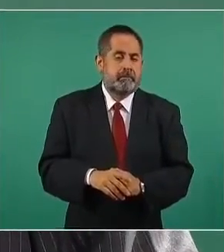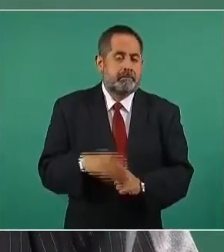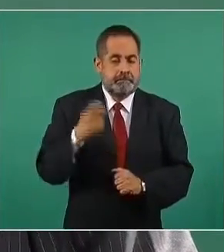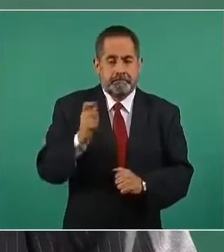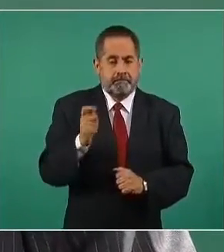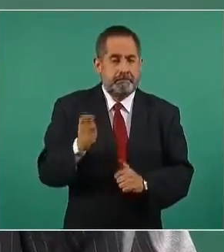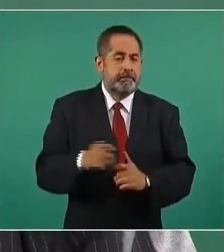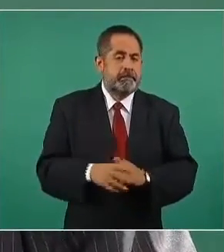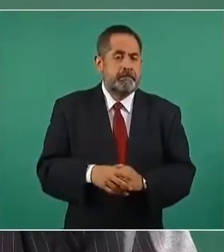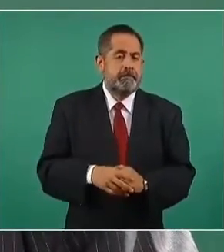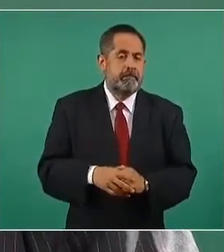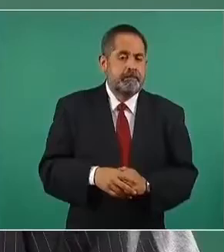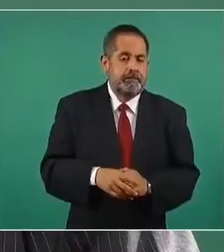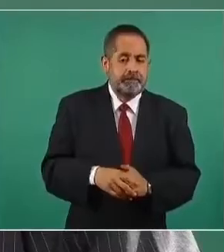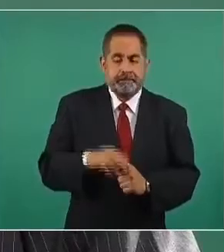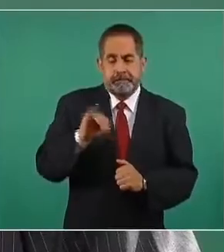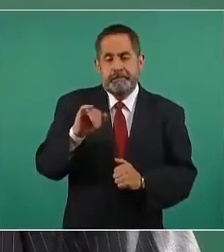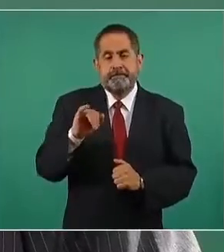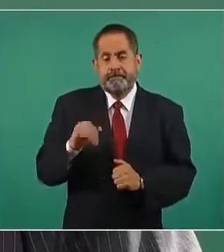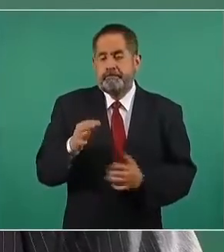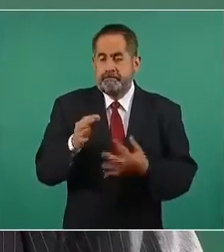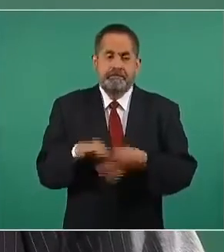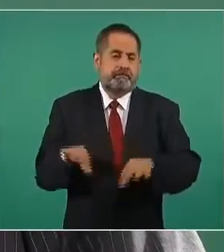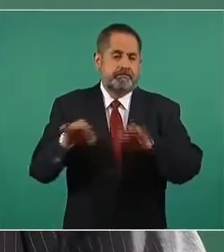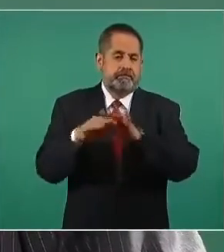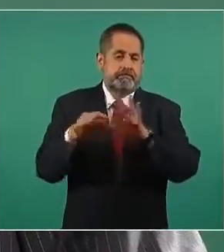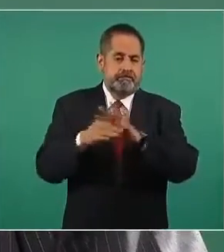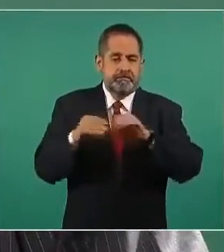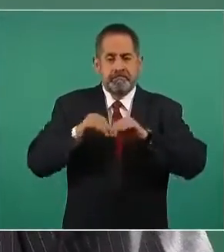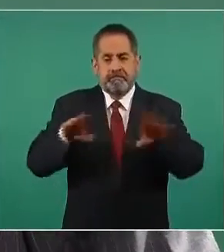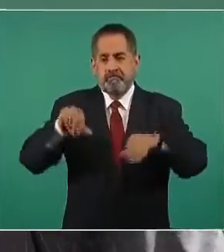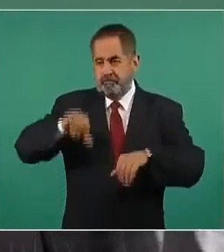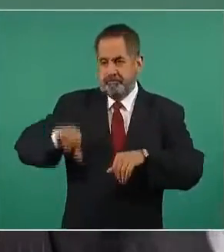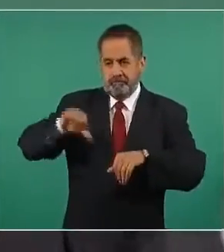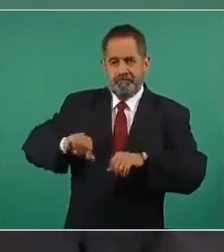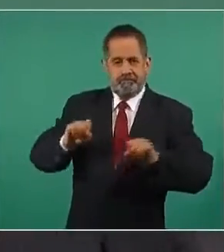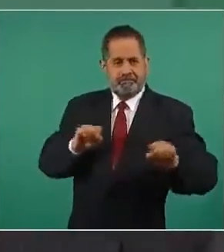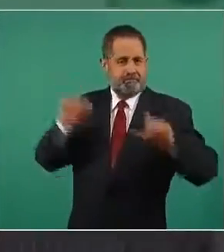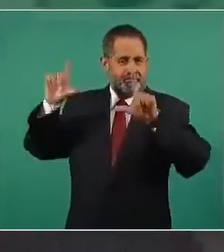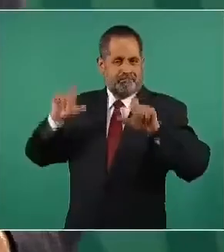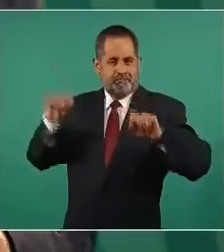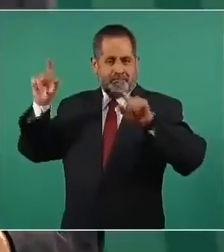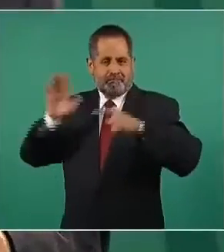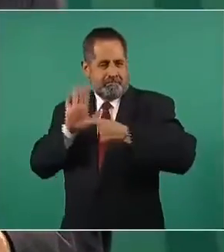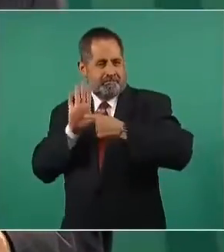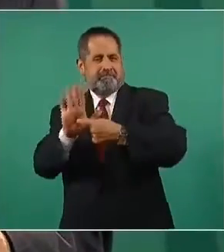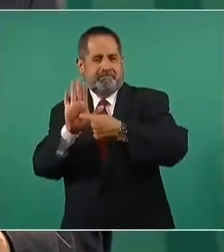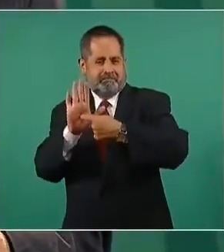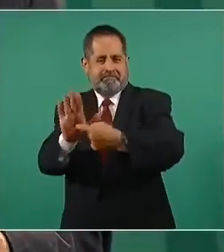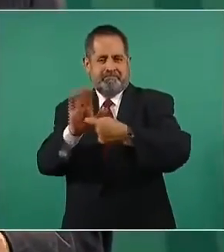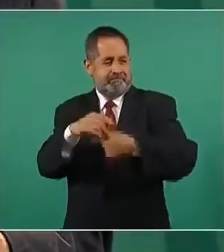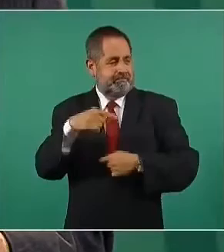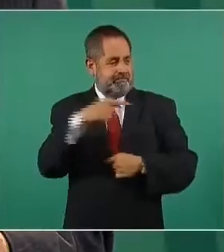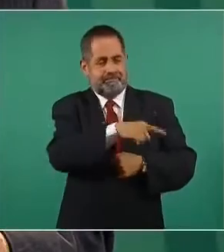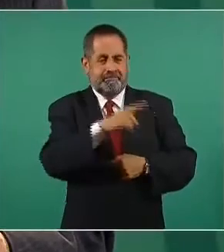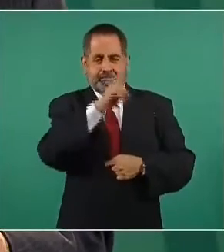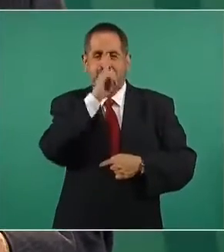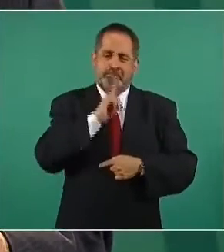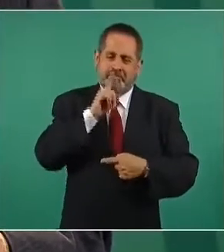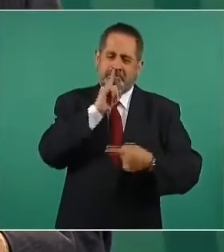Entonces, sí, es muy importante el ejercicio que estamos comenzando el día de